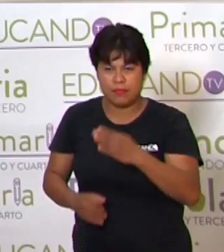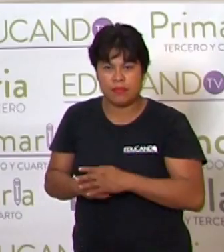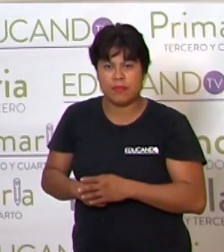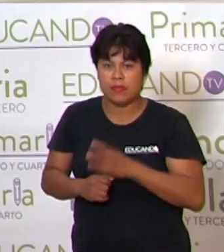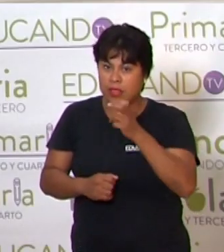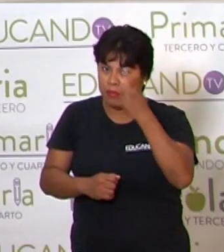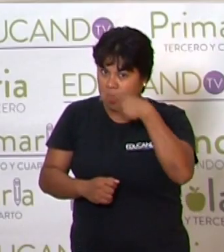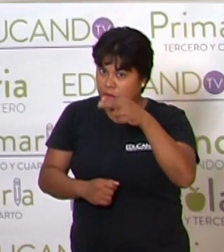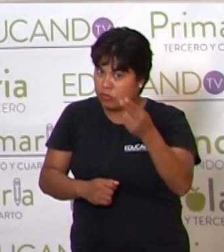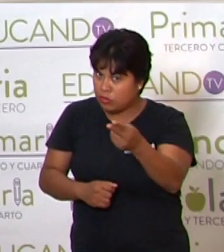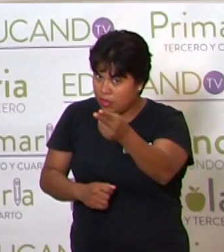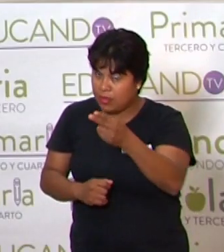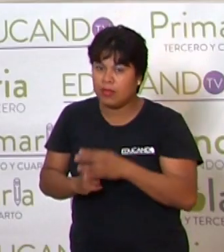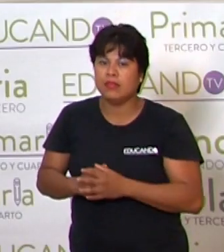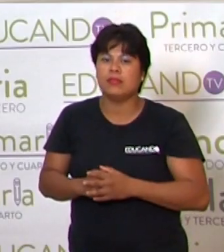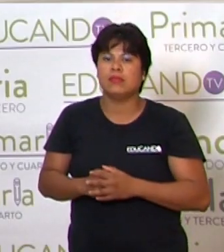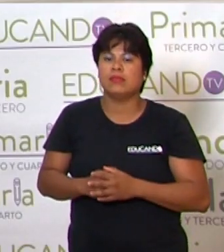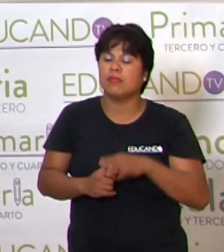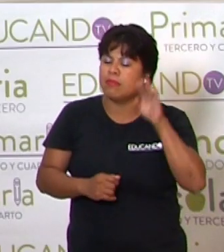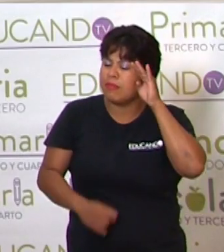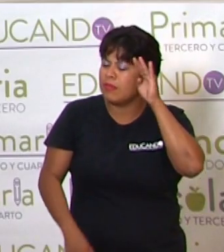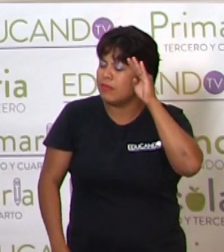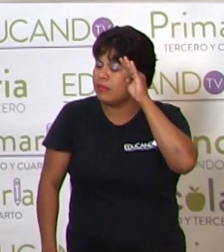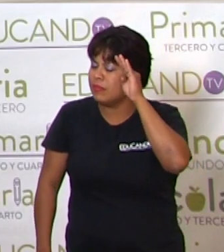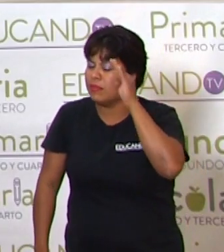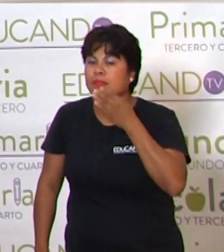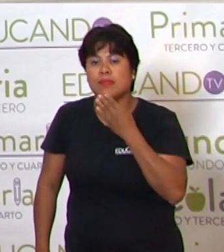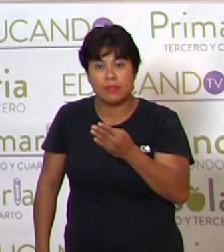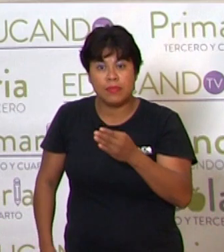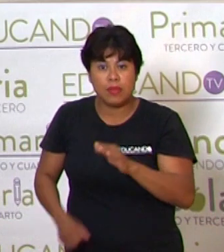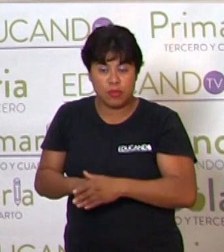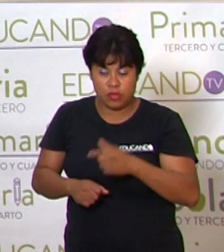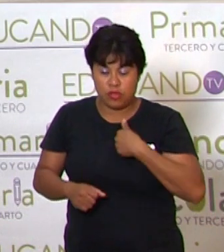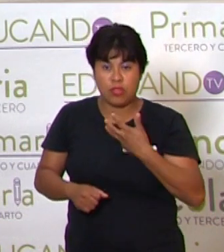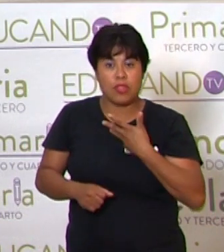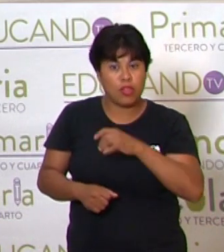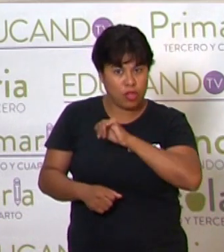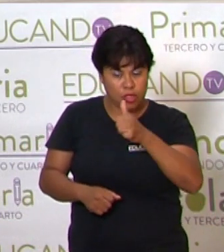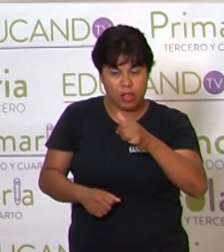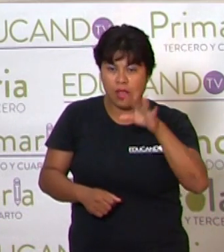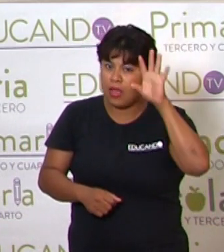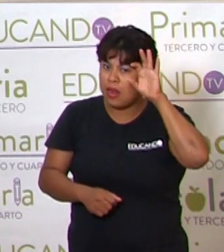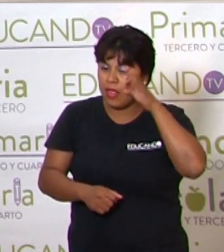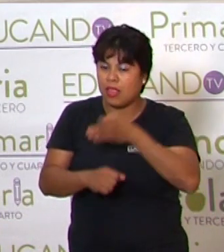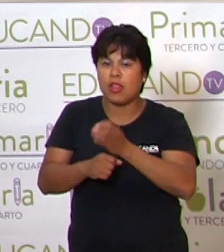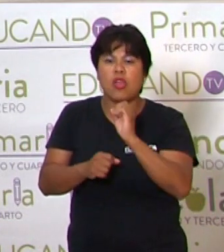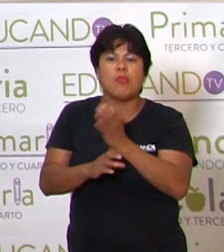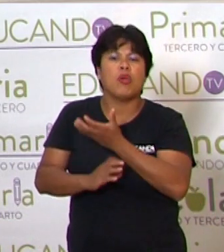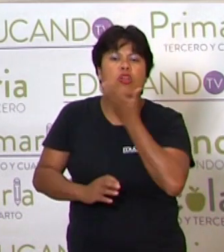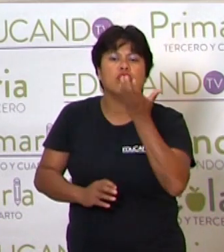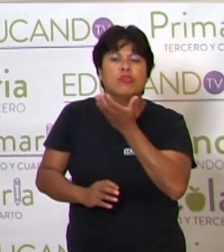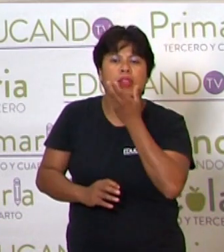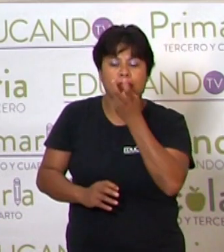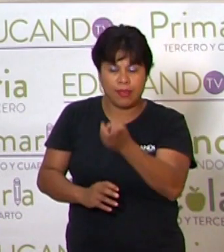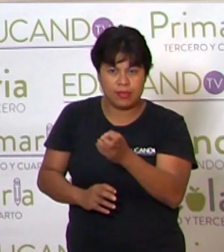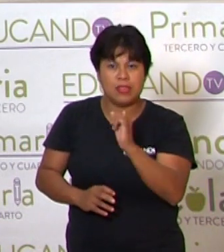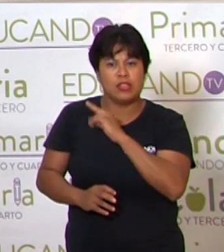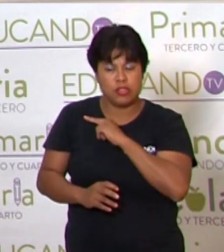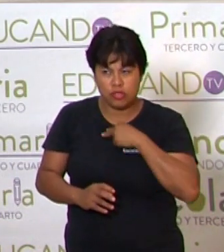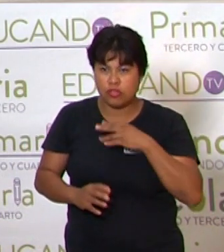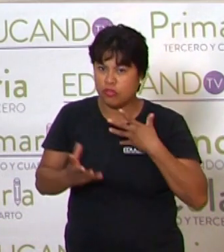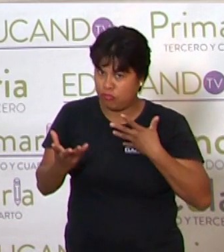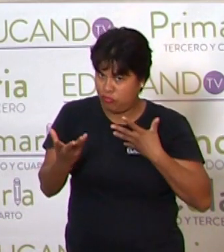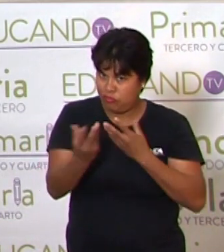Bien, eso se los dejo para que ustedes lo analicen. Porque yo les traje otra caricatura costumbrista, que esta sí la